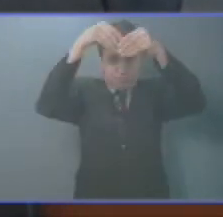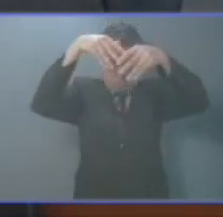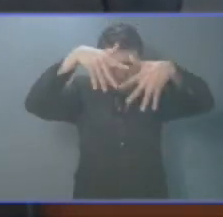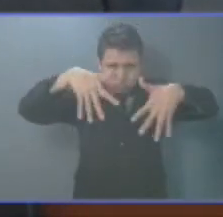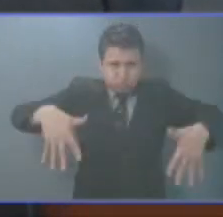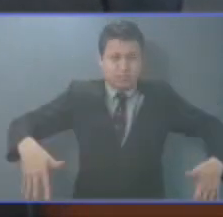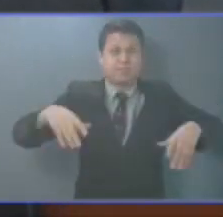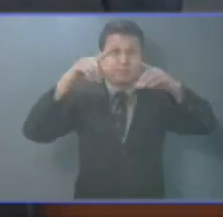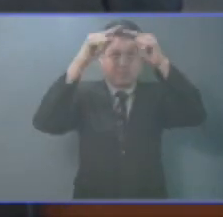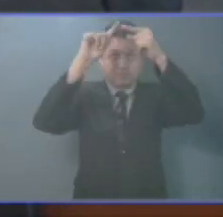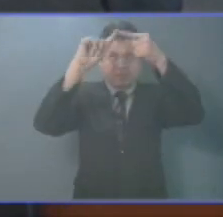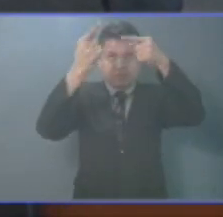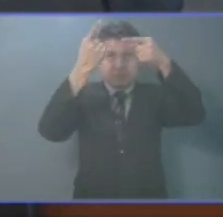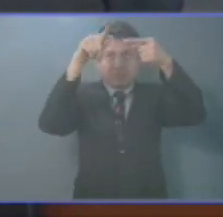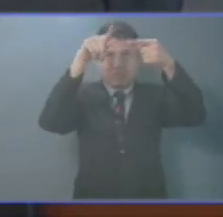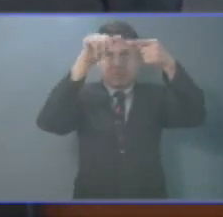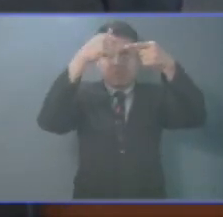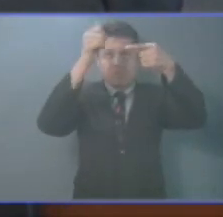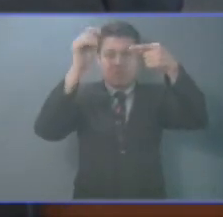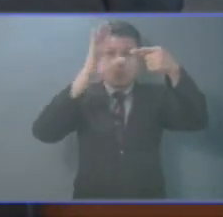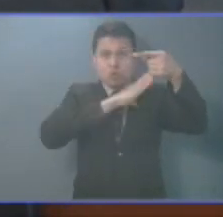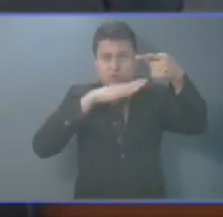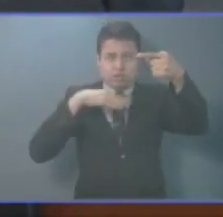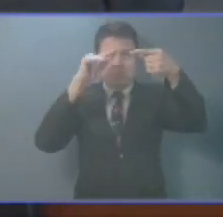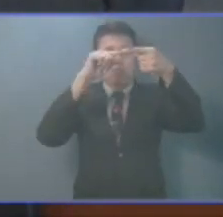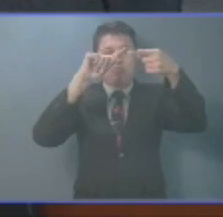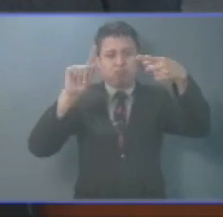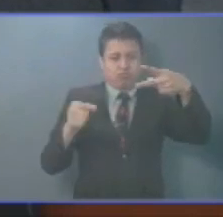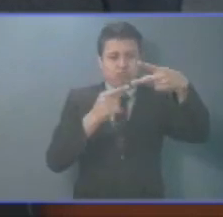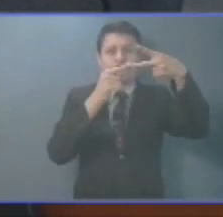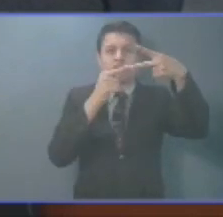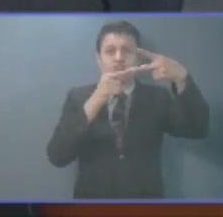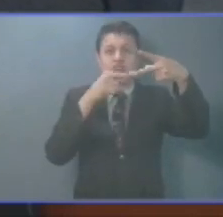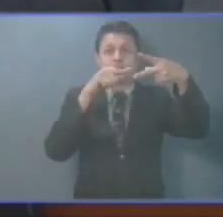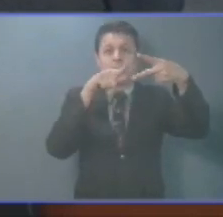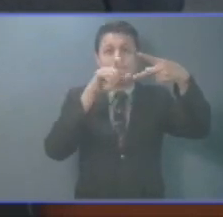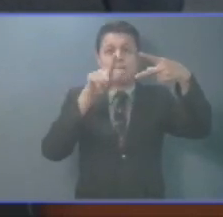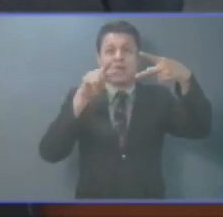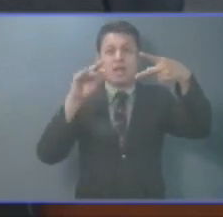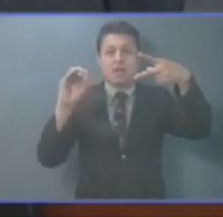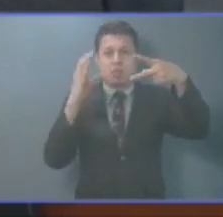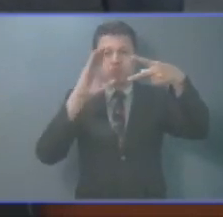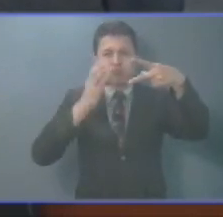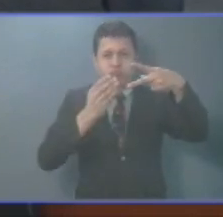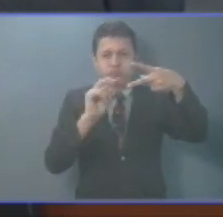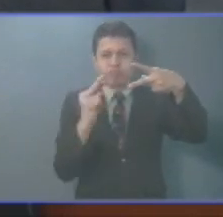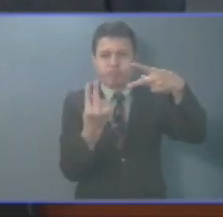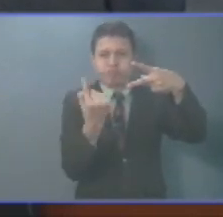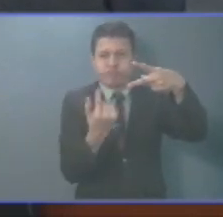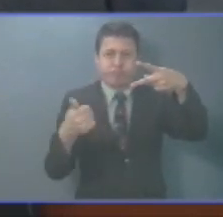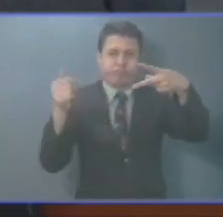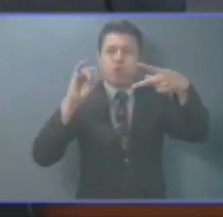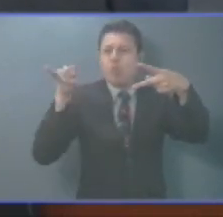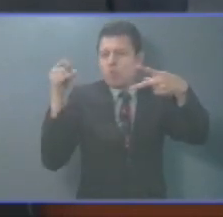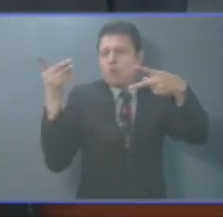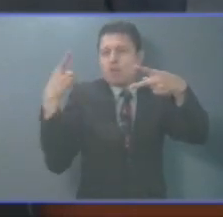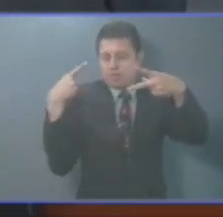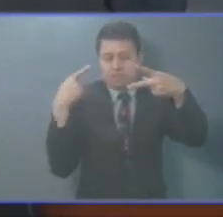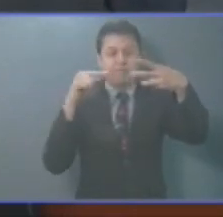estará conformado por a. Las personas titular de las siguientes instituciones.